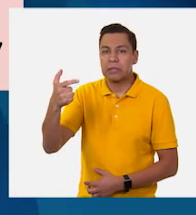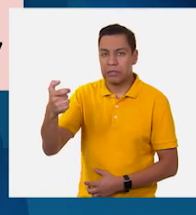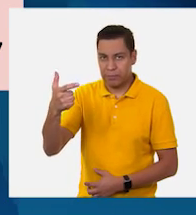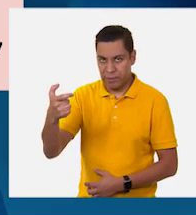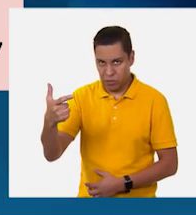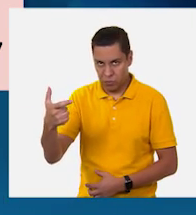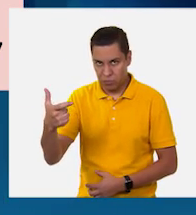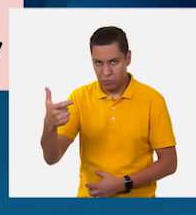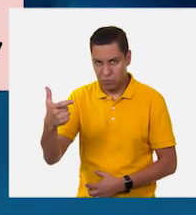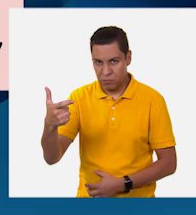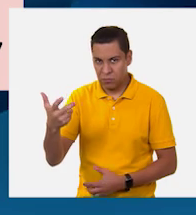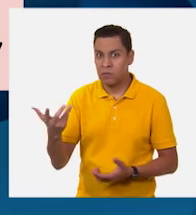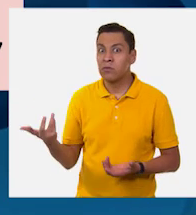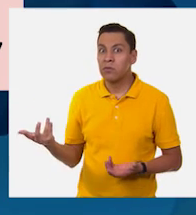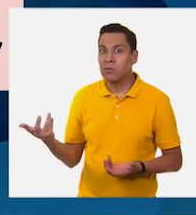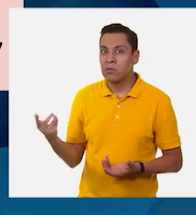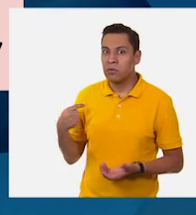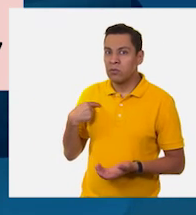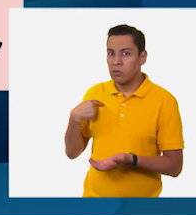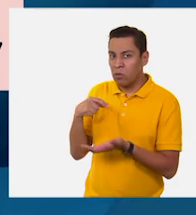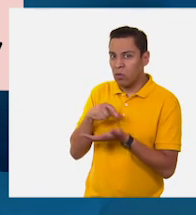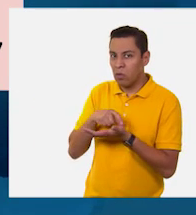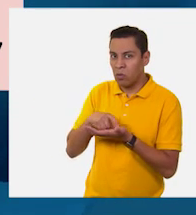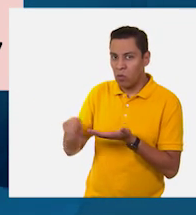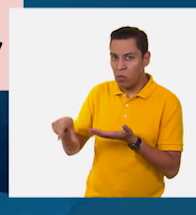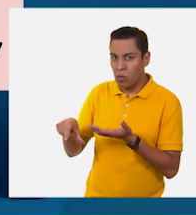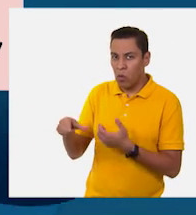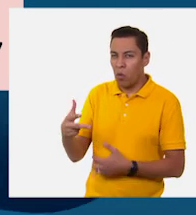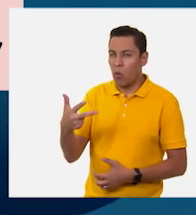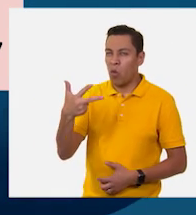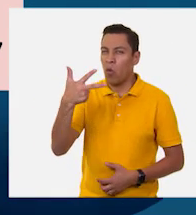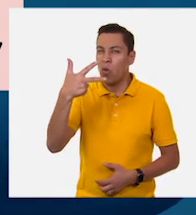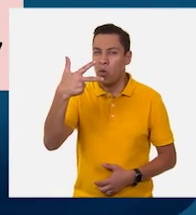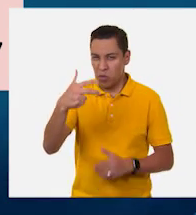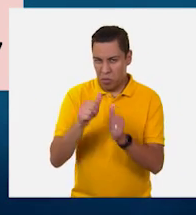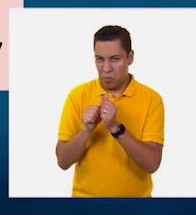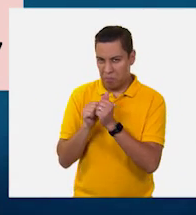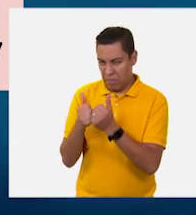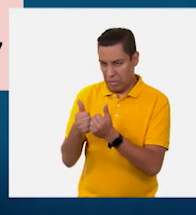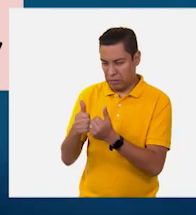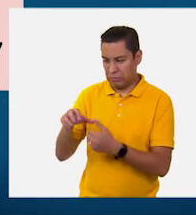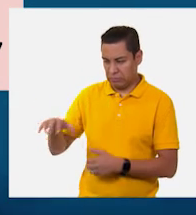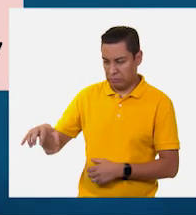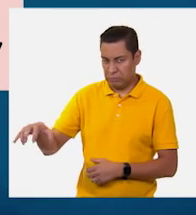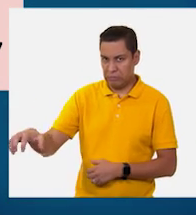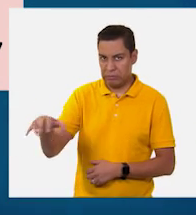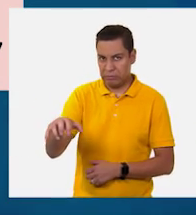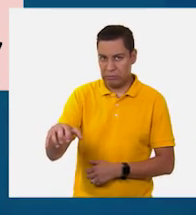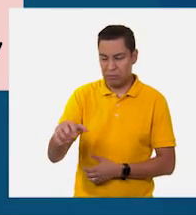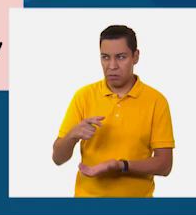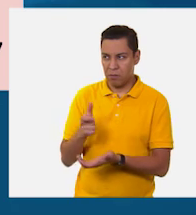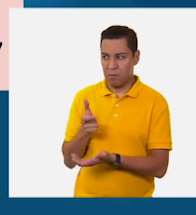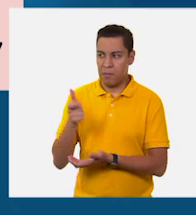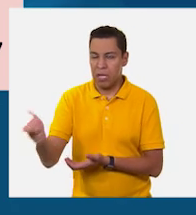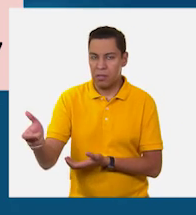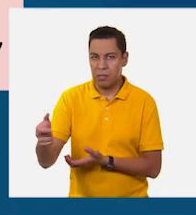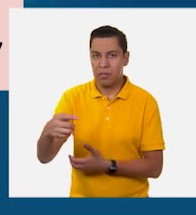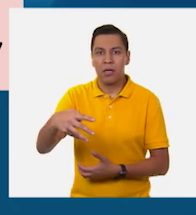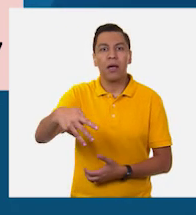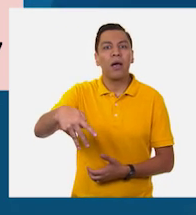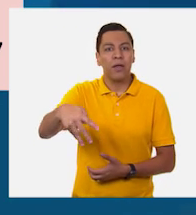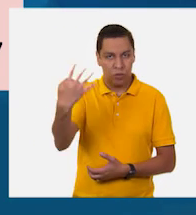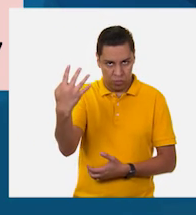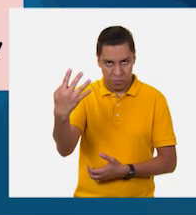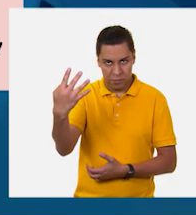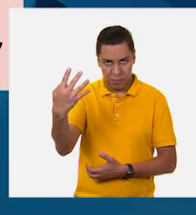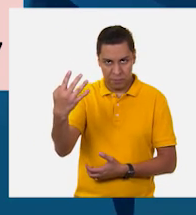panadería... Si yo compro 8 panes, pagaría 14 pesos. En